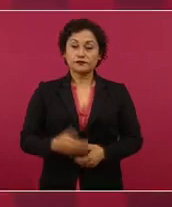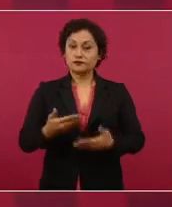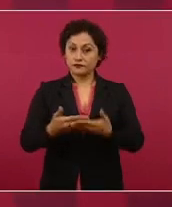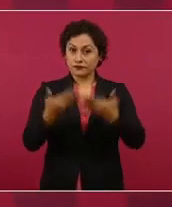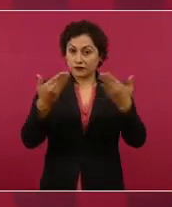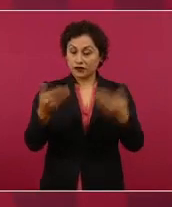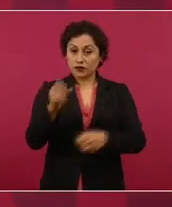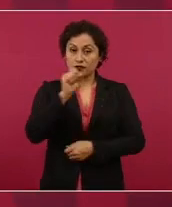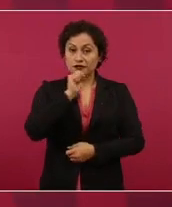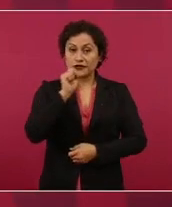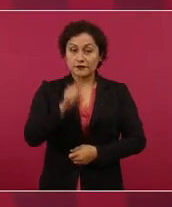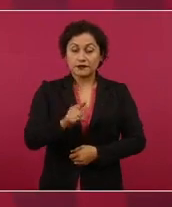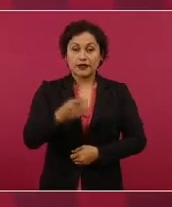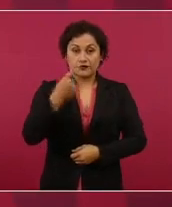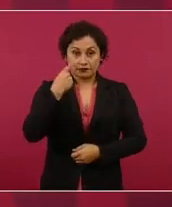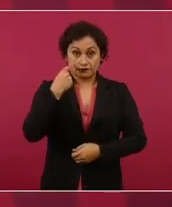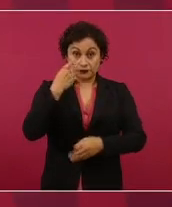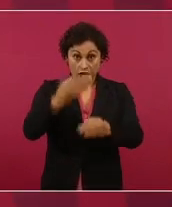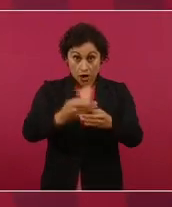esta tribuna